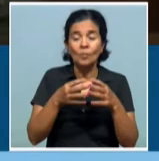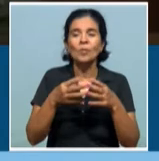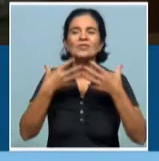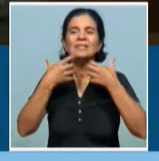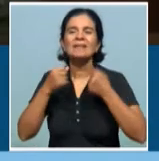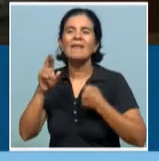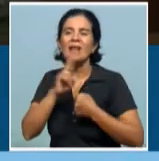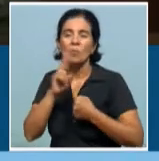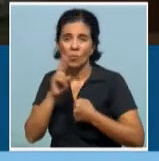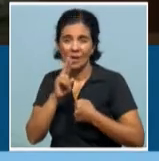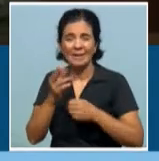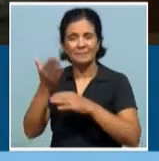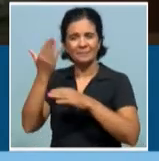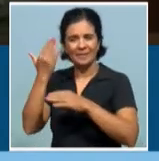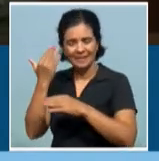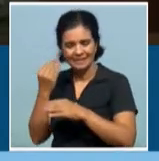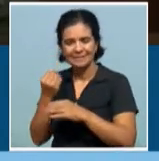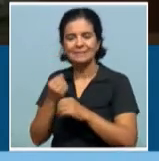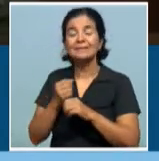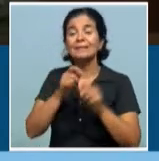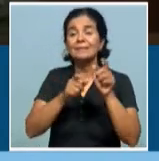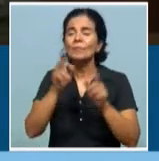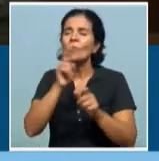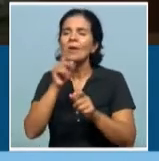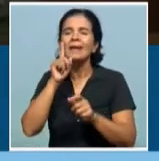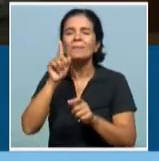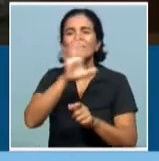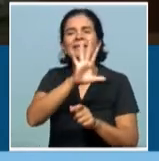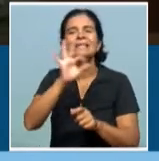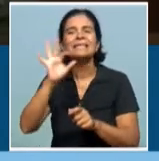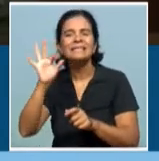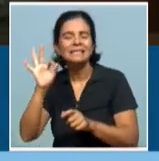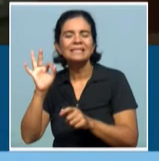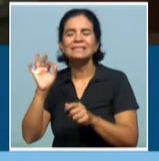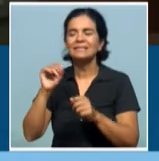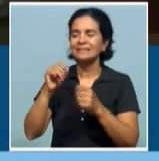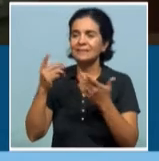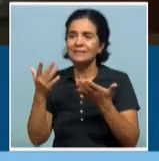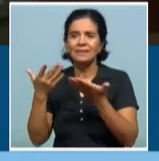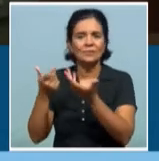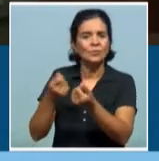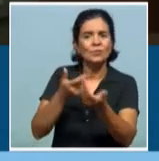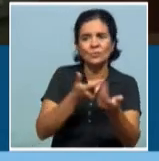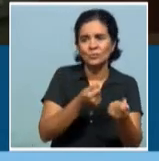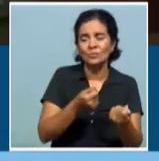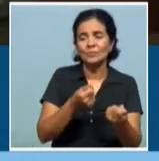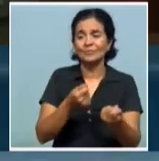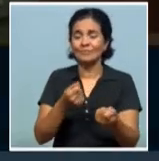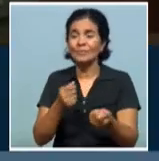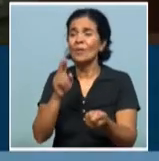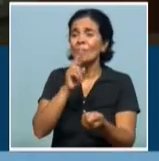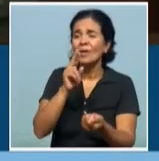a 1.511 mujeres, en su mayoría víctimas de la violencia ejercida por los